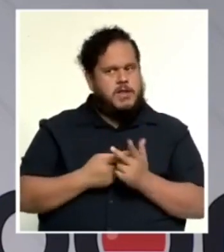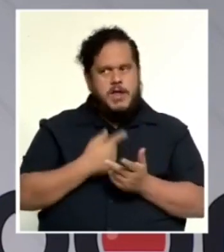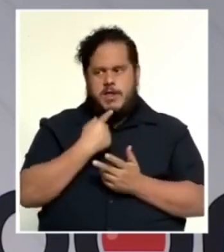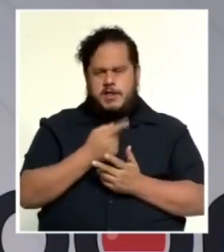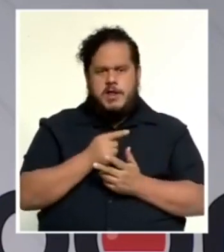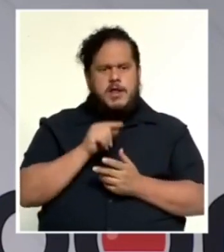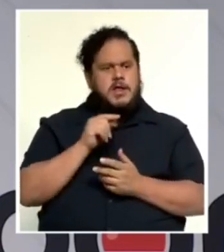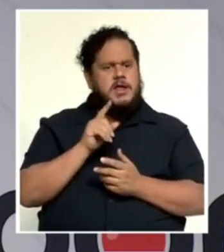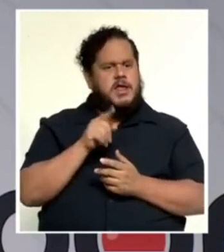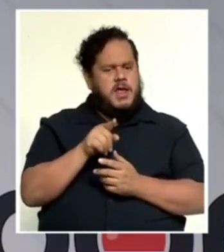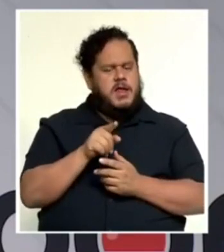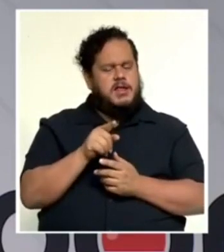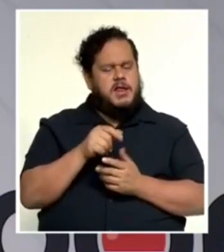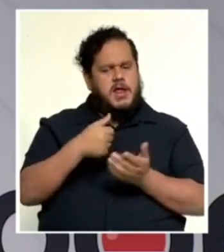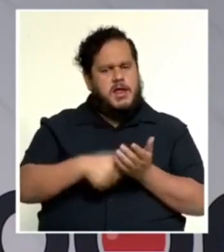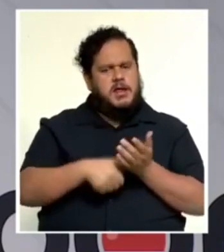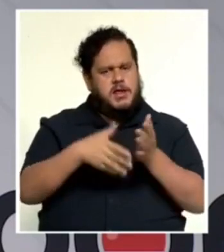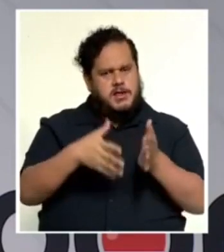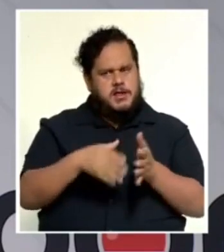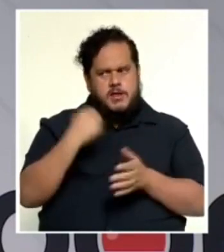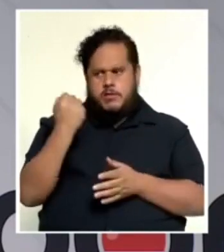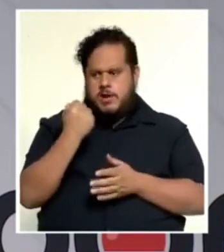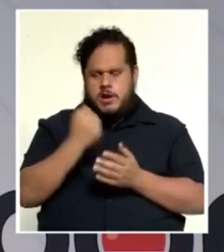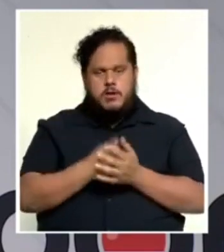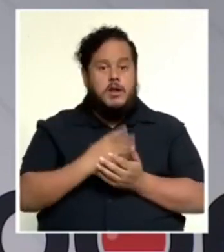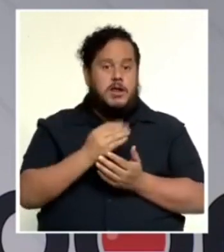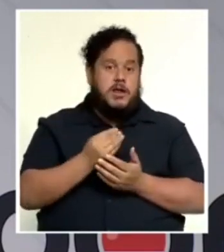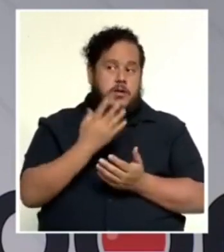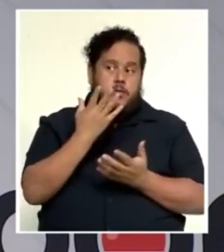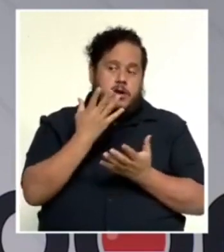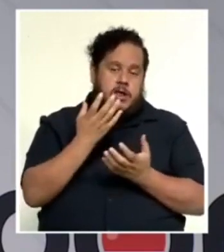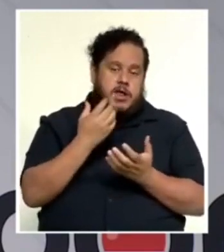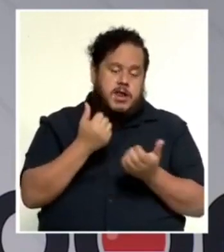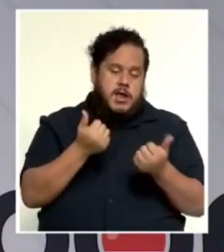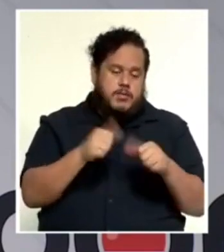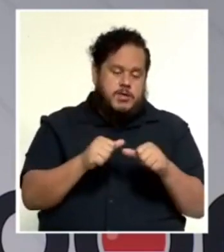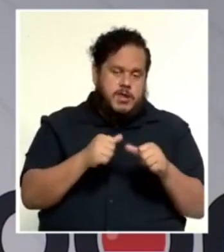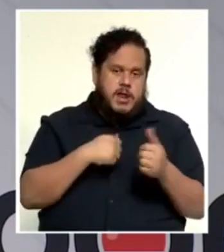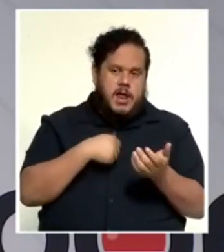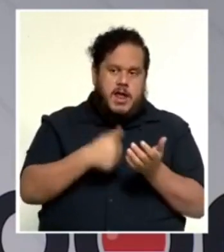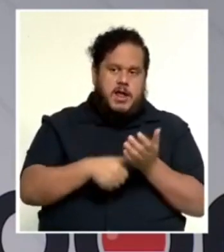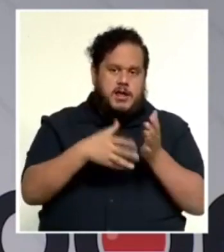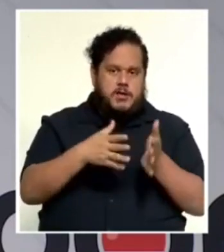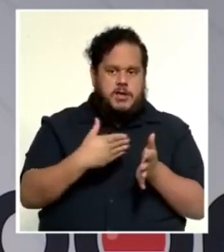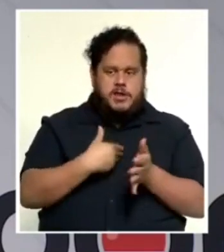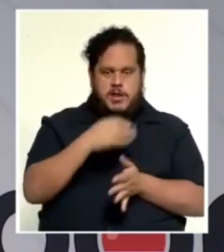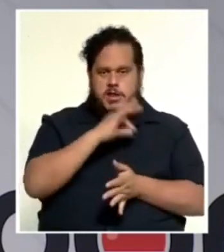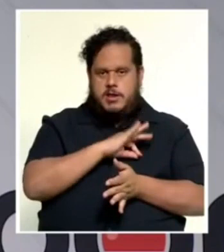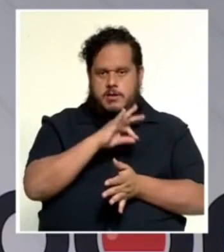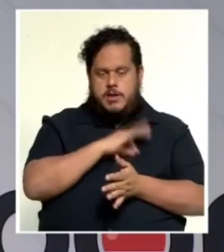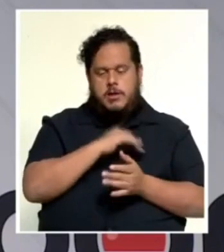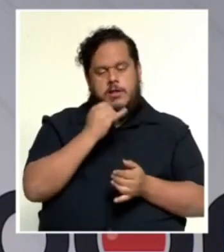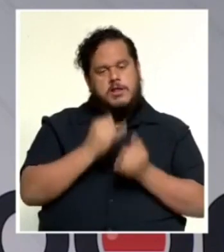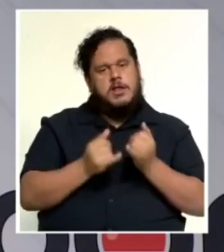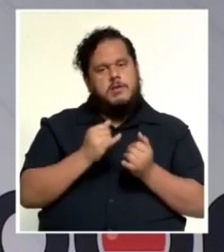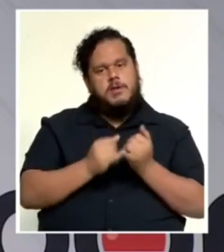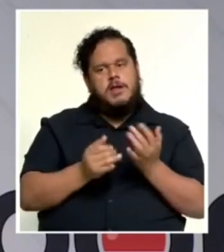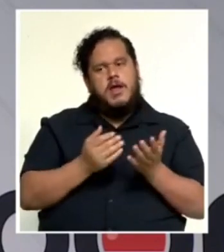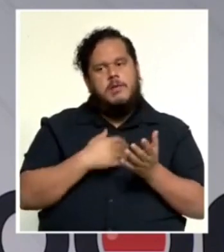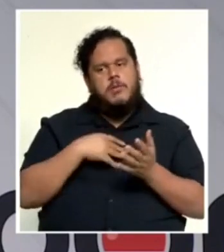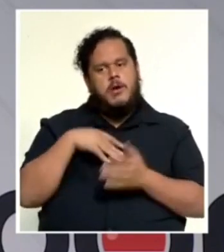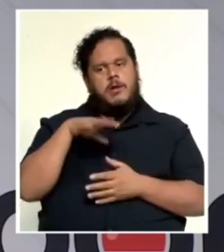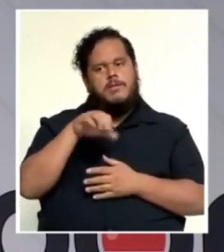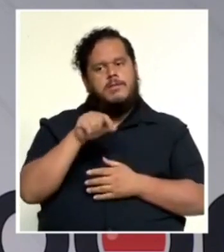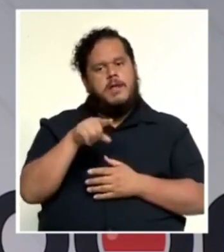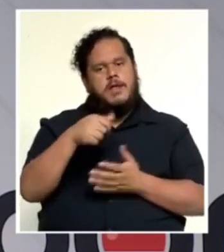ese será el candidato ganador y pues por un tema, digamos, de querer apostar justamente al candidato que lleva la ventaja, pues termina por decantarse.